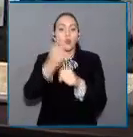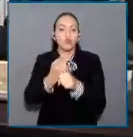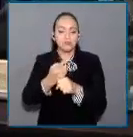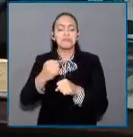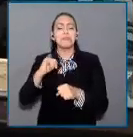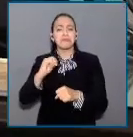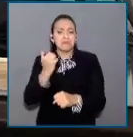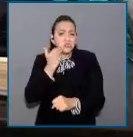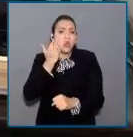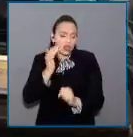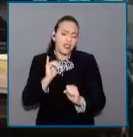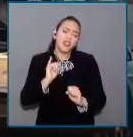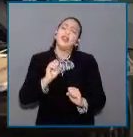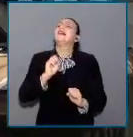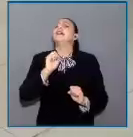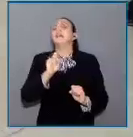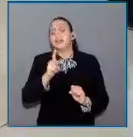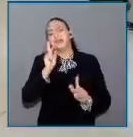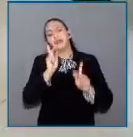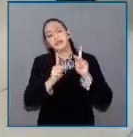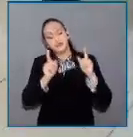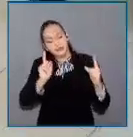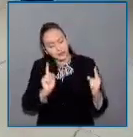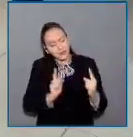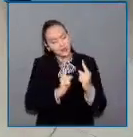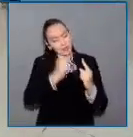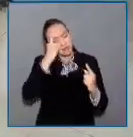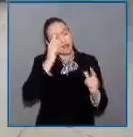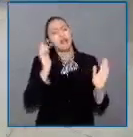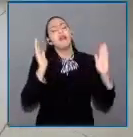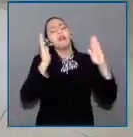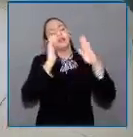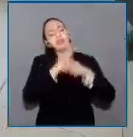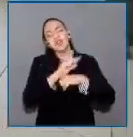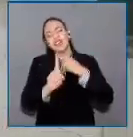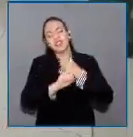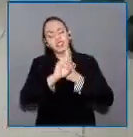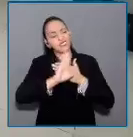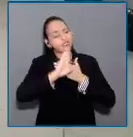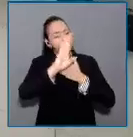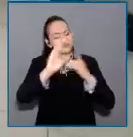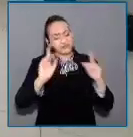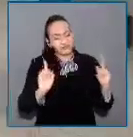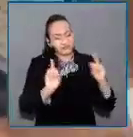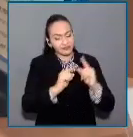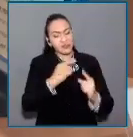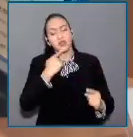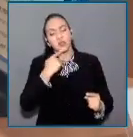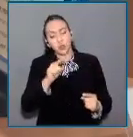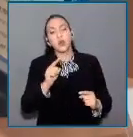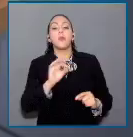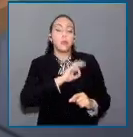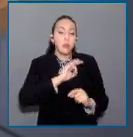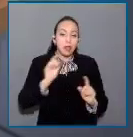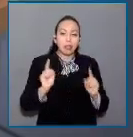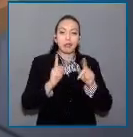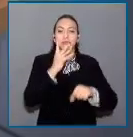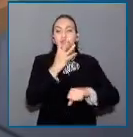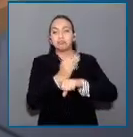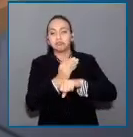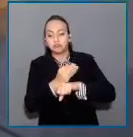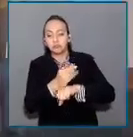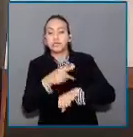poder concluir a petición de parte o ante la inasistencia de una o ambas partes y se continuará el juicio en la